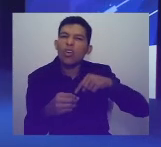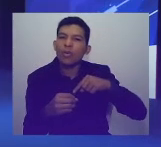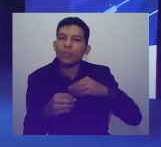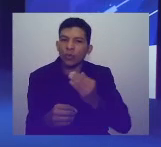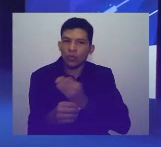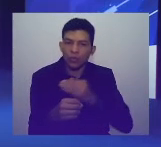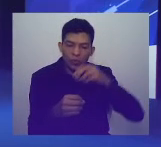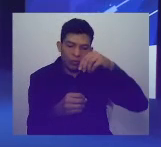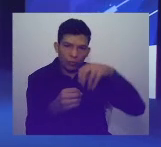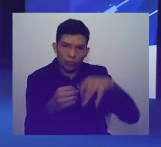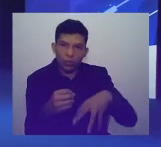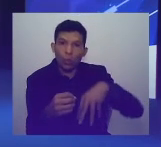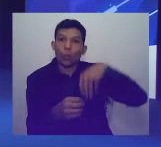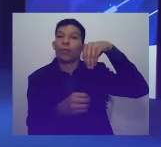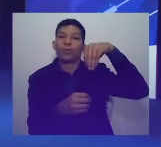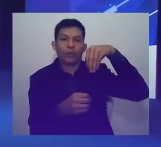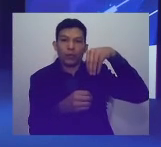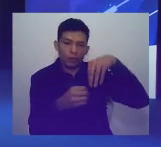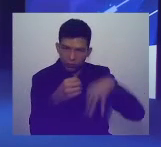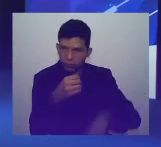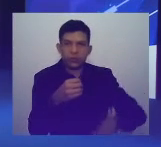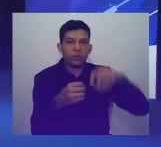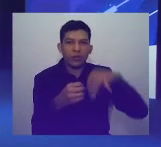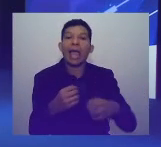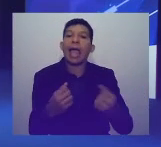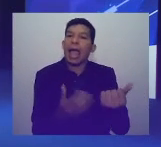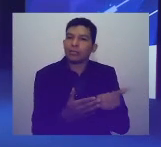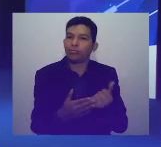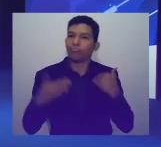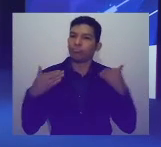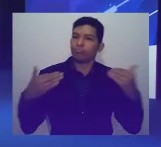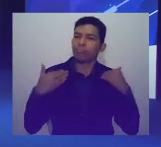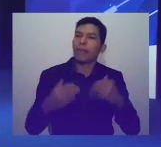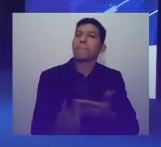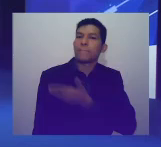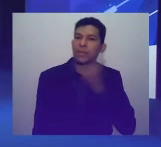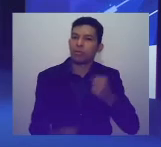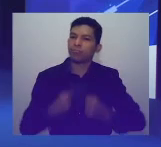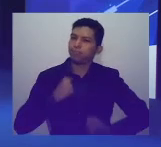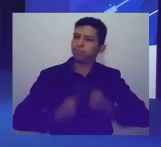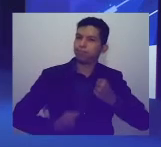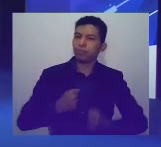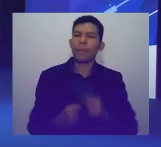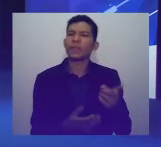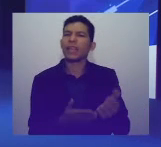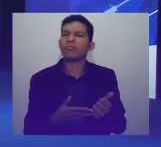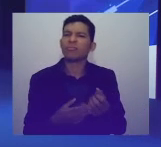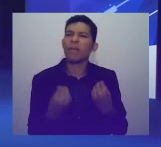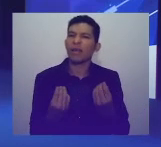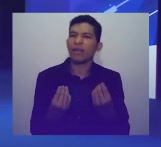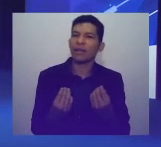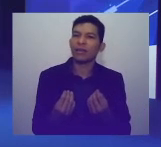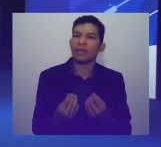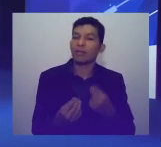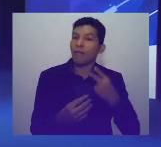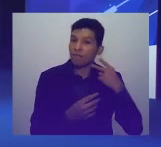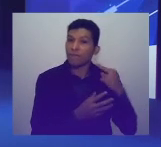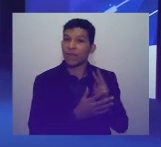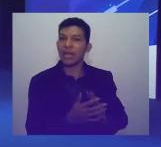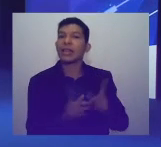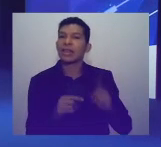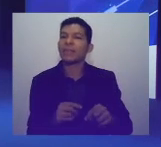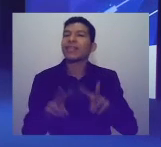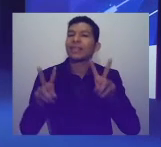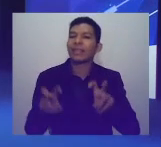tiempo. ¿Listo? O sea, esa fue la forma en que cada uno de ellos llegó a la línea de, pues, de llegada.